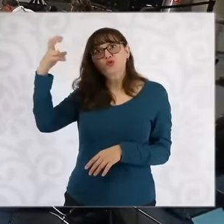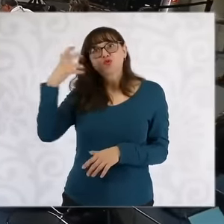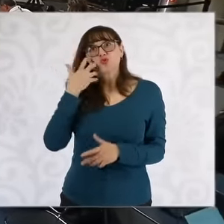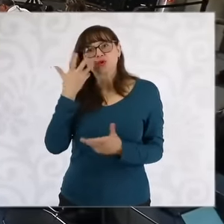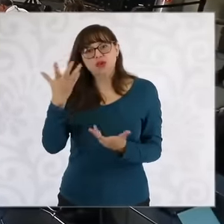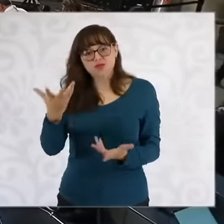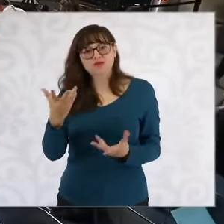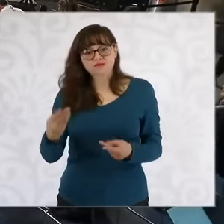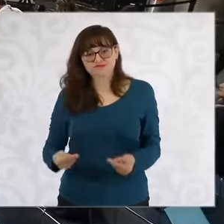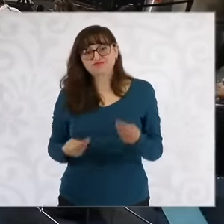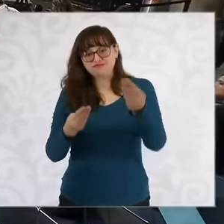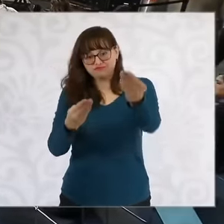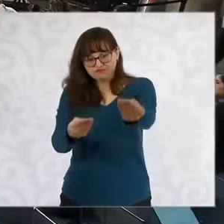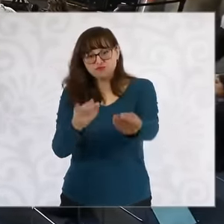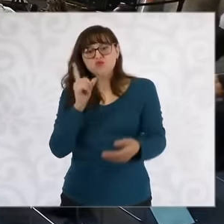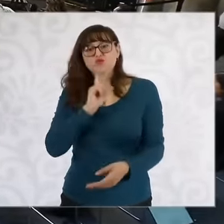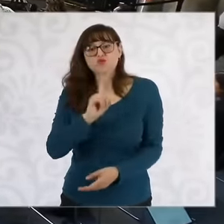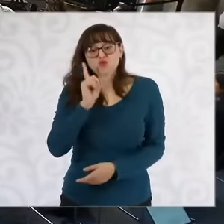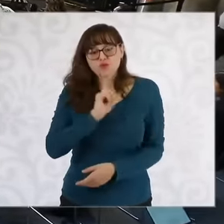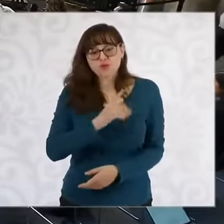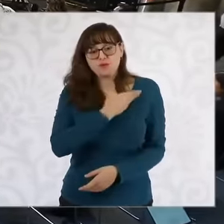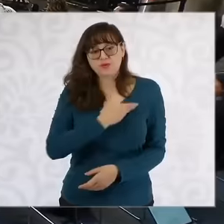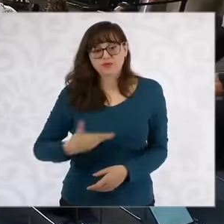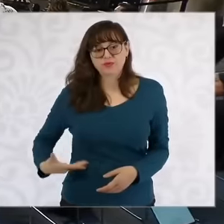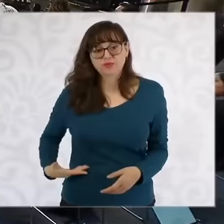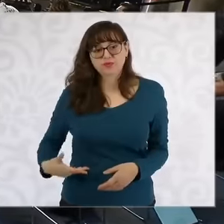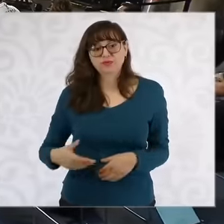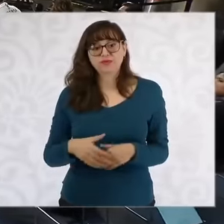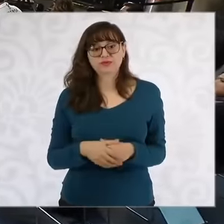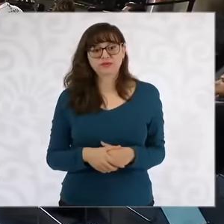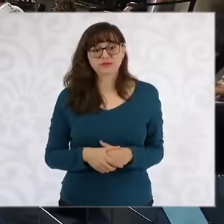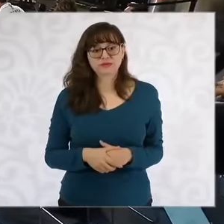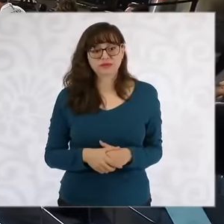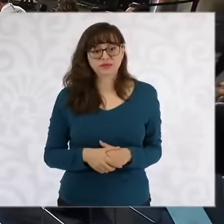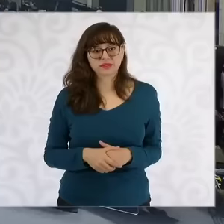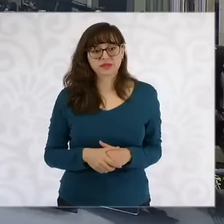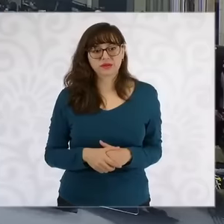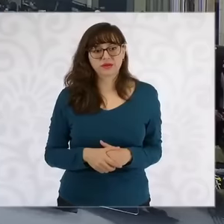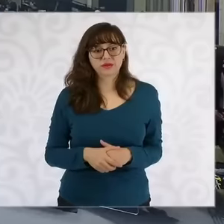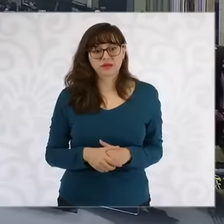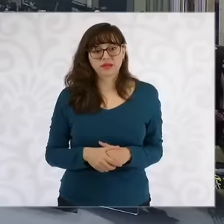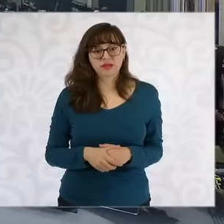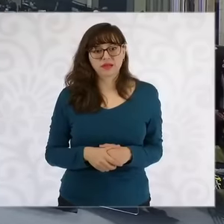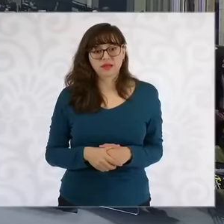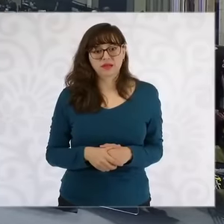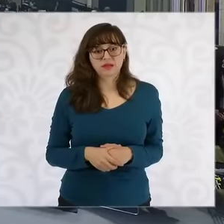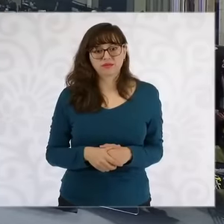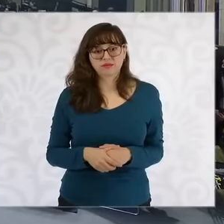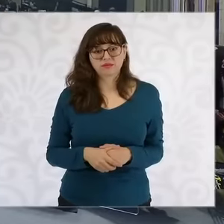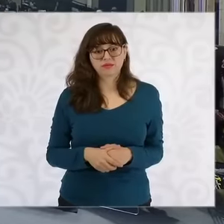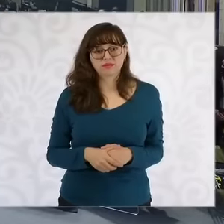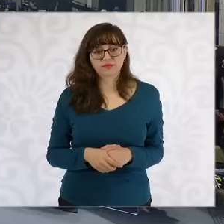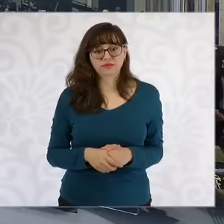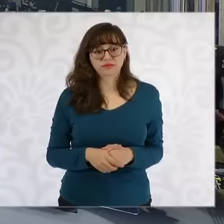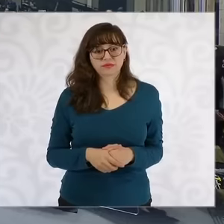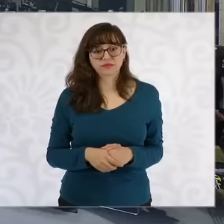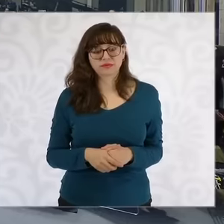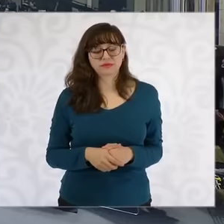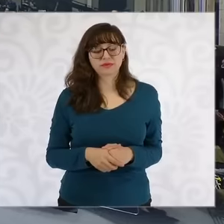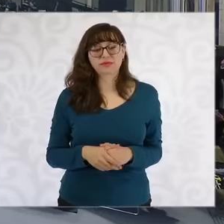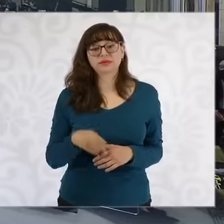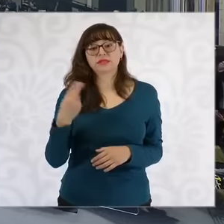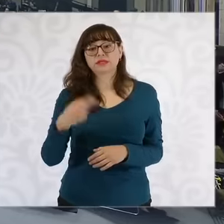de entregarle esto a usted. Me pidieron, gracias Pau, me pidieron que le hiciera favor de entregarle. Muchas gracias. ¿Cómo se llama?